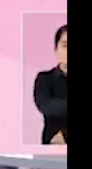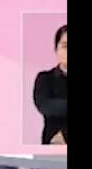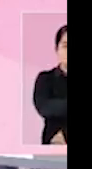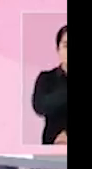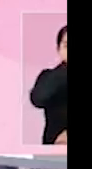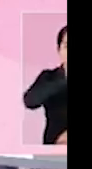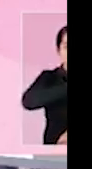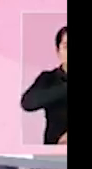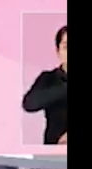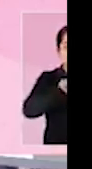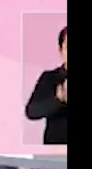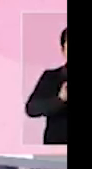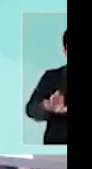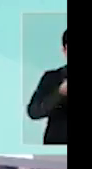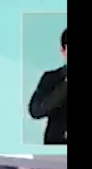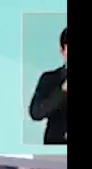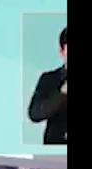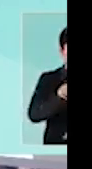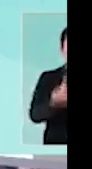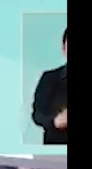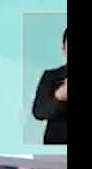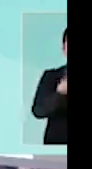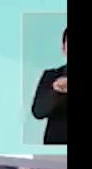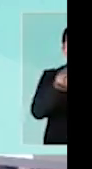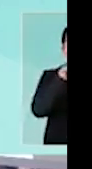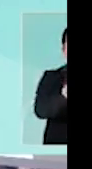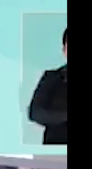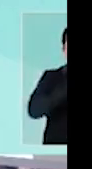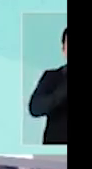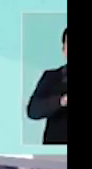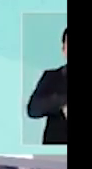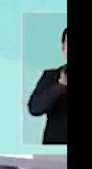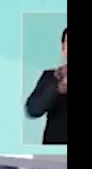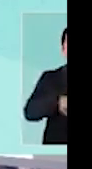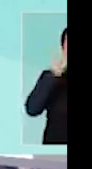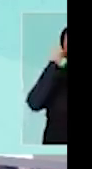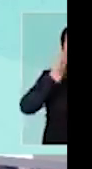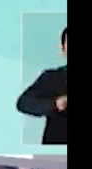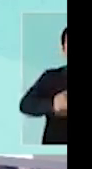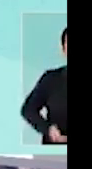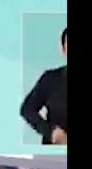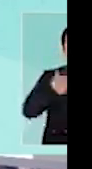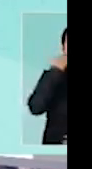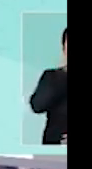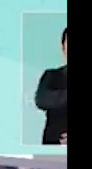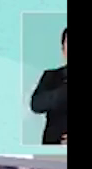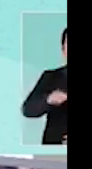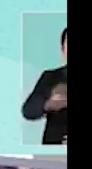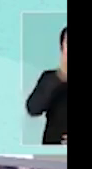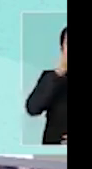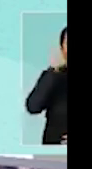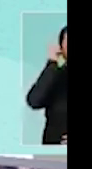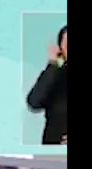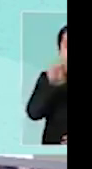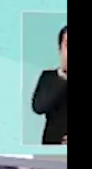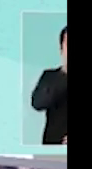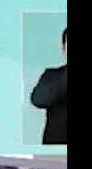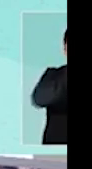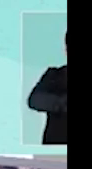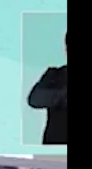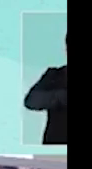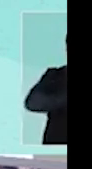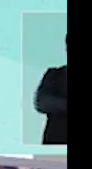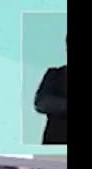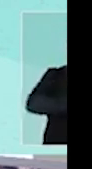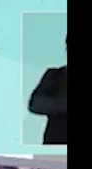la mascarilla estando resfriado es muy importante, Sí. porque si usted ocupa la mascarilla está evitando que estas gotitas por la cual se dispersan,